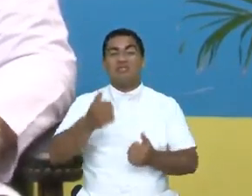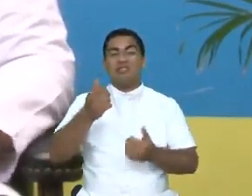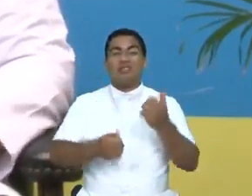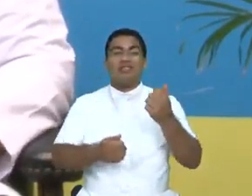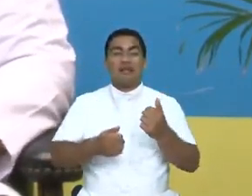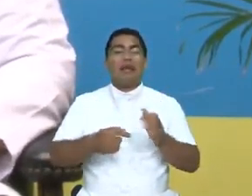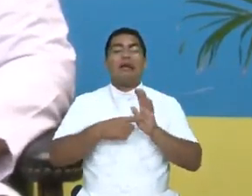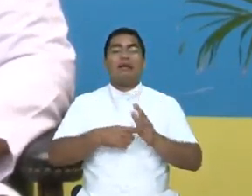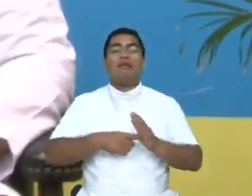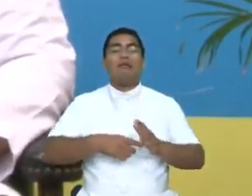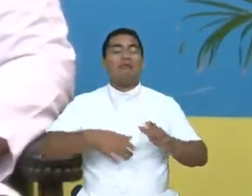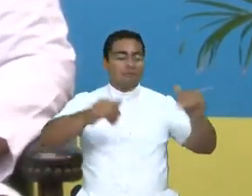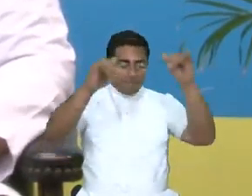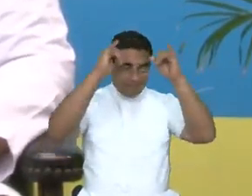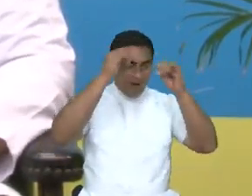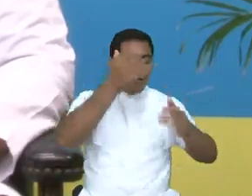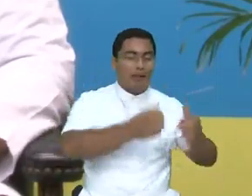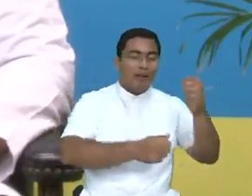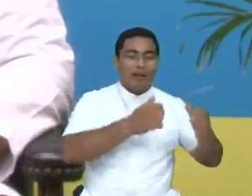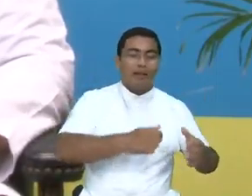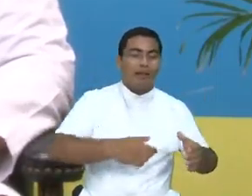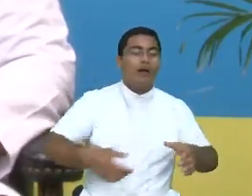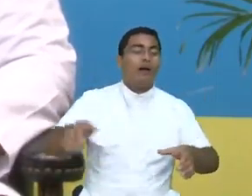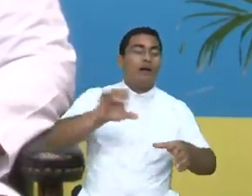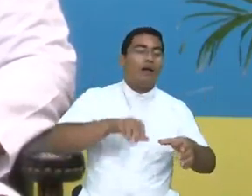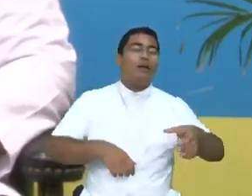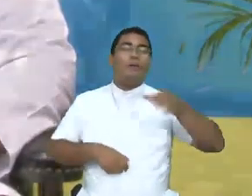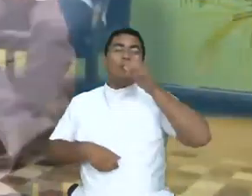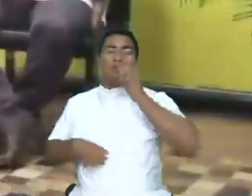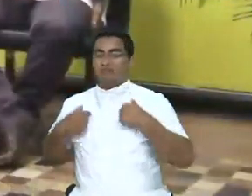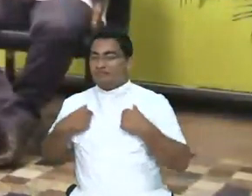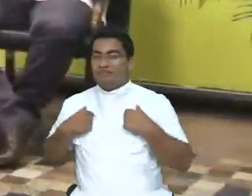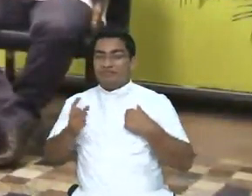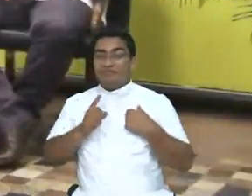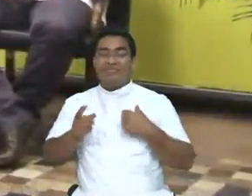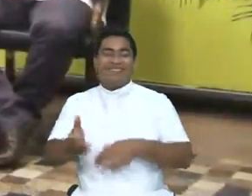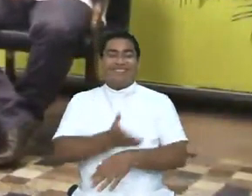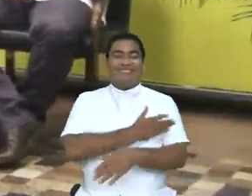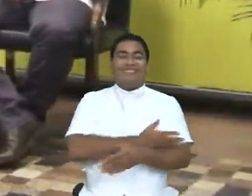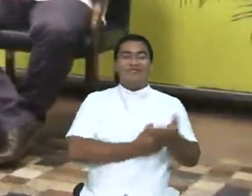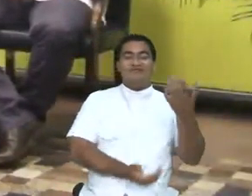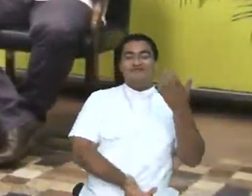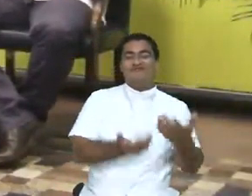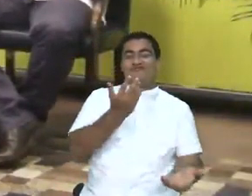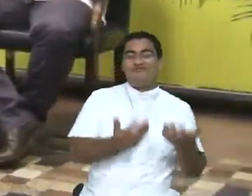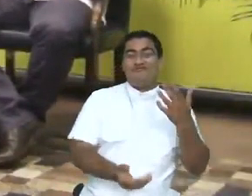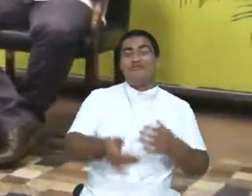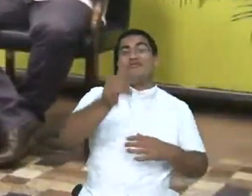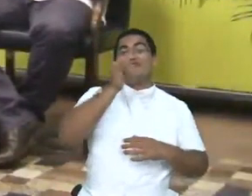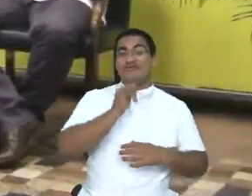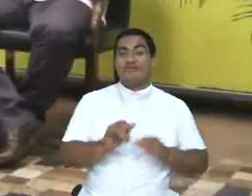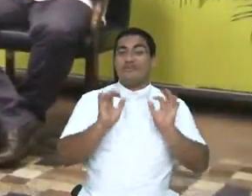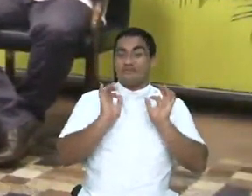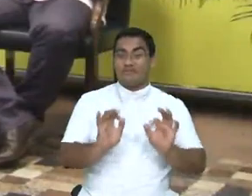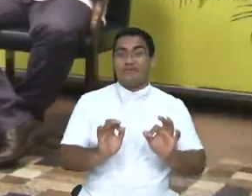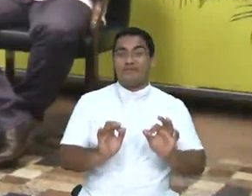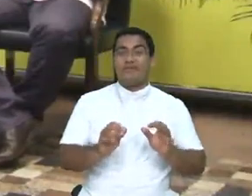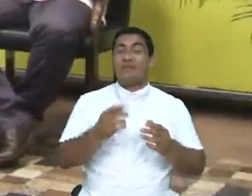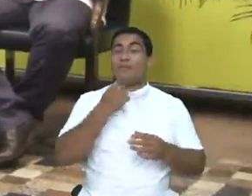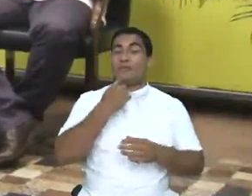sin procesar. Entonces esos pacientes pues son susceptibles de sufrir una infección en la columna. Normalmente pues